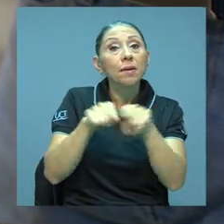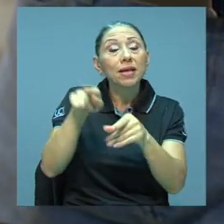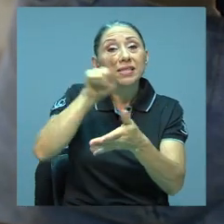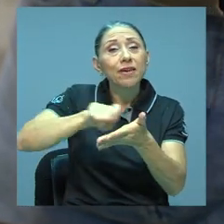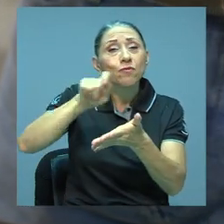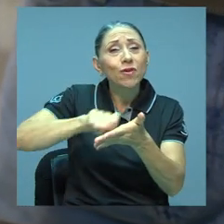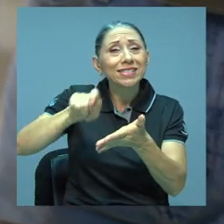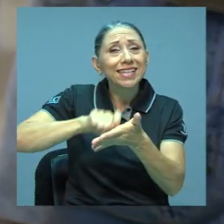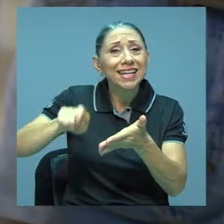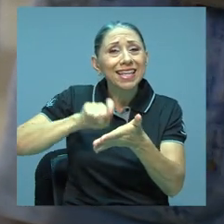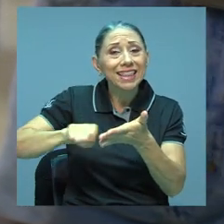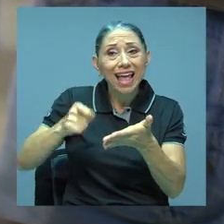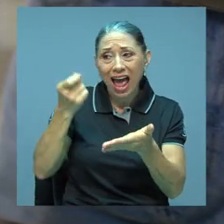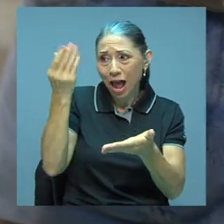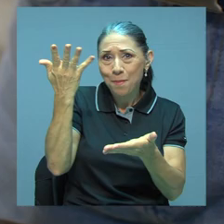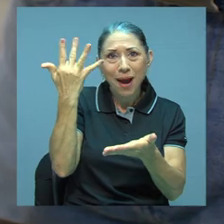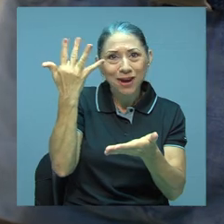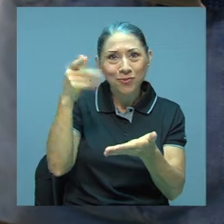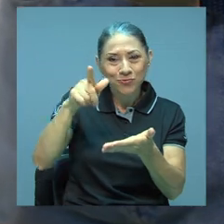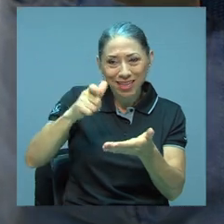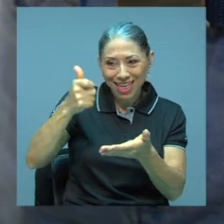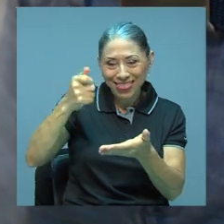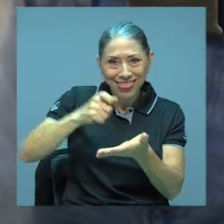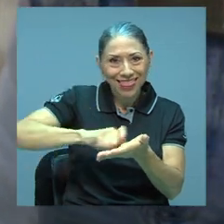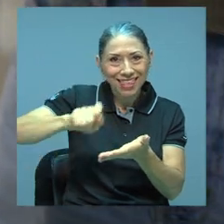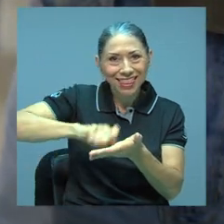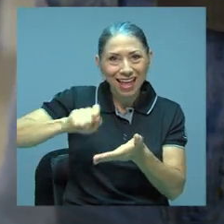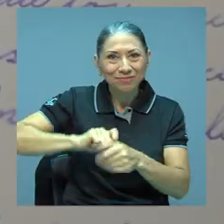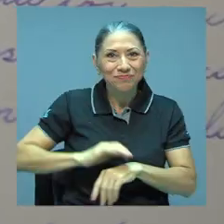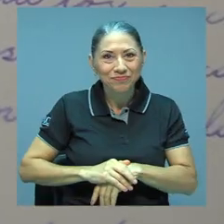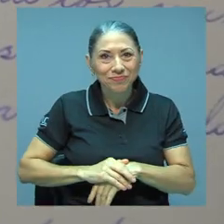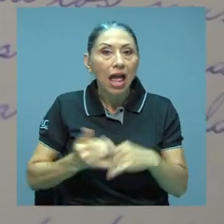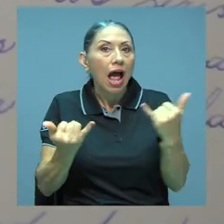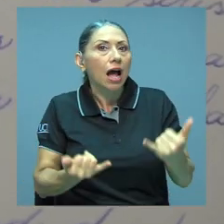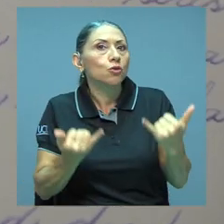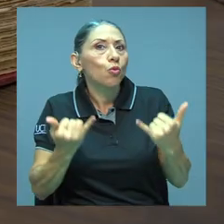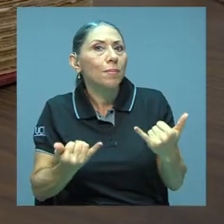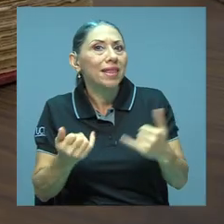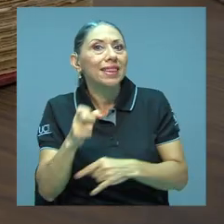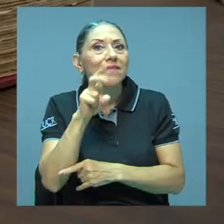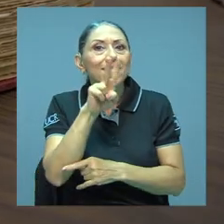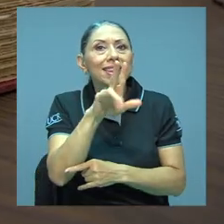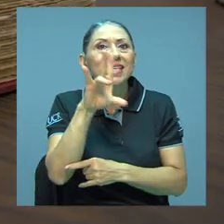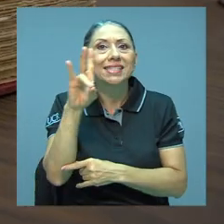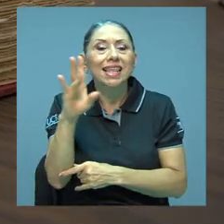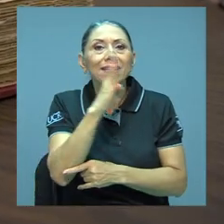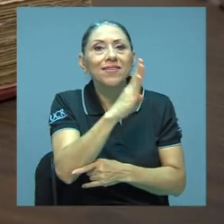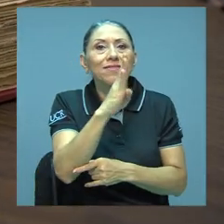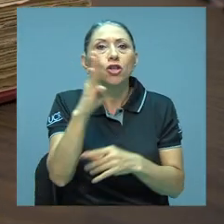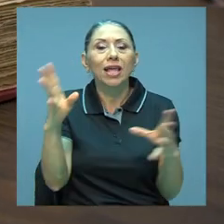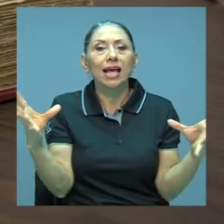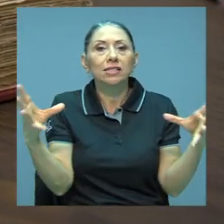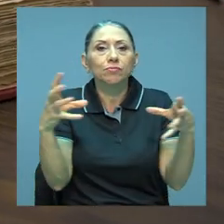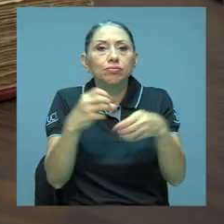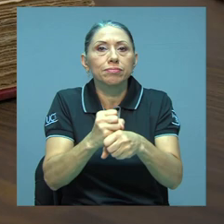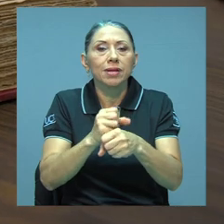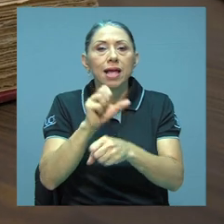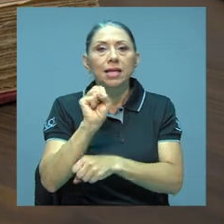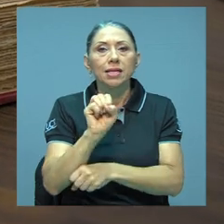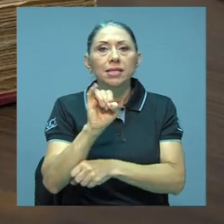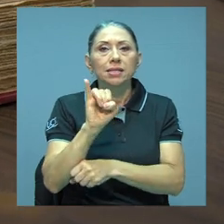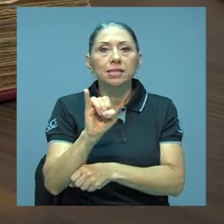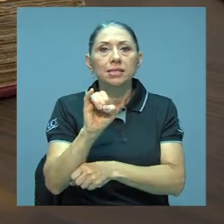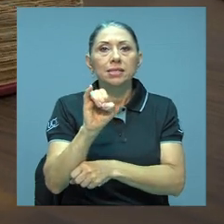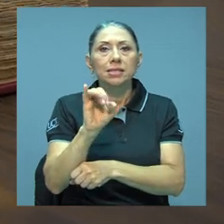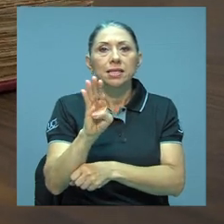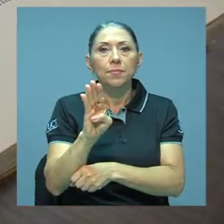eso que fue escrita en su totalidad a mano, en tinta. Actualmente son 27 las bibliotecas que integran el SIBDI de la